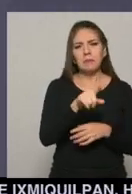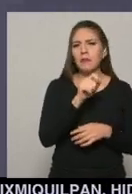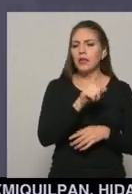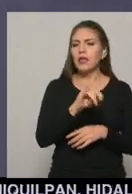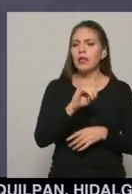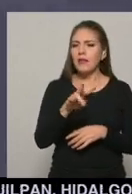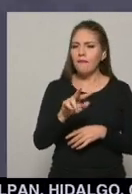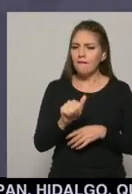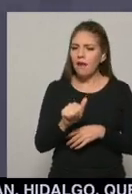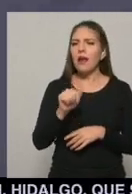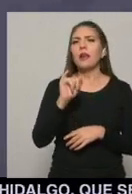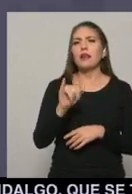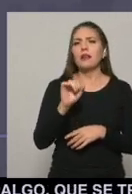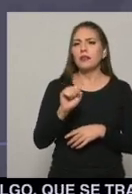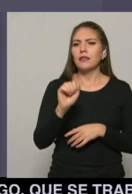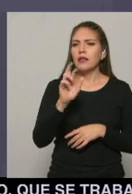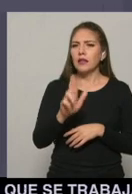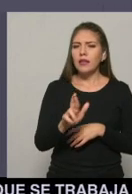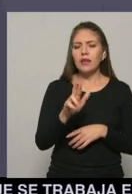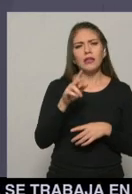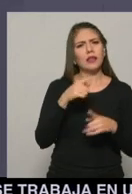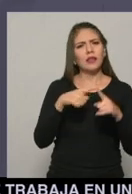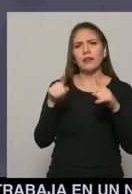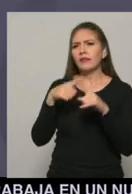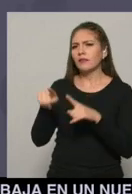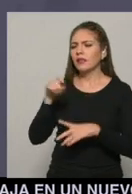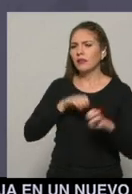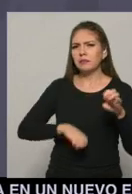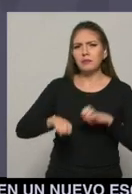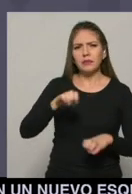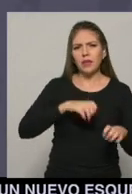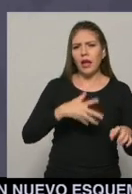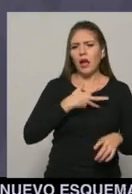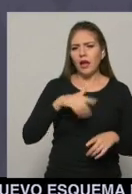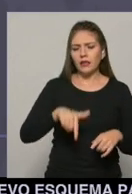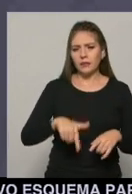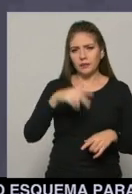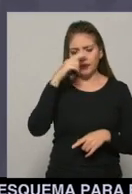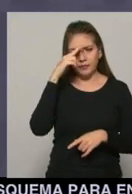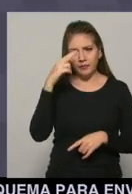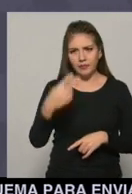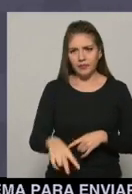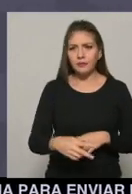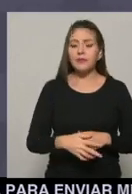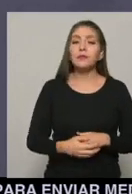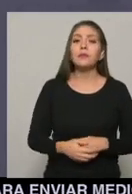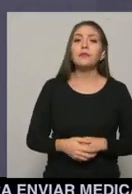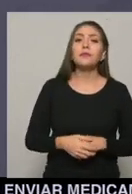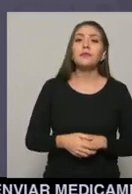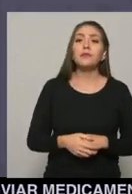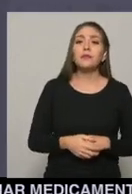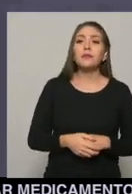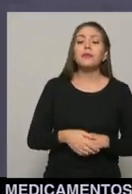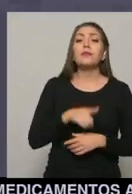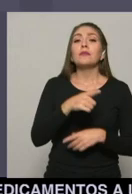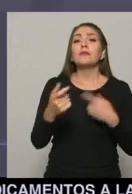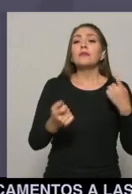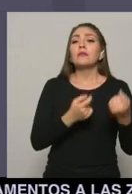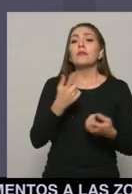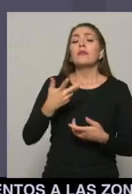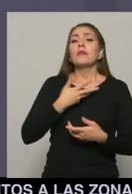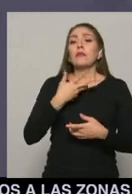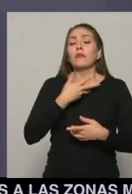y el ISR como cualquier empresa que esté establecida en el territorio nacional. Por cierto, algunas de estas empresas son transnacionales,